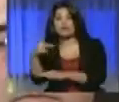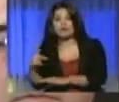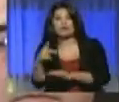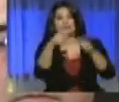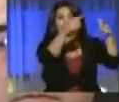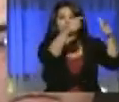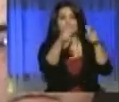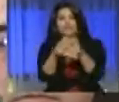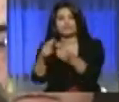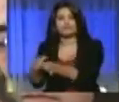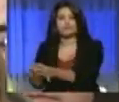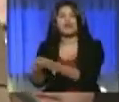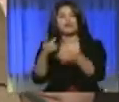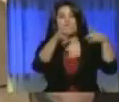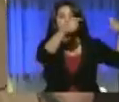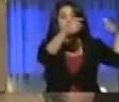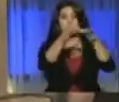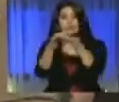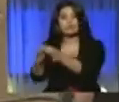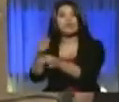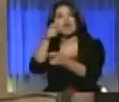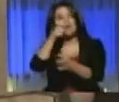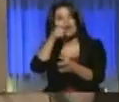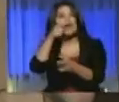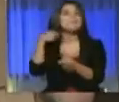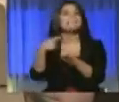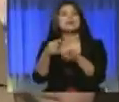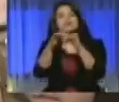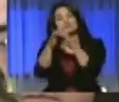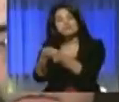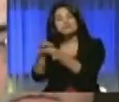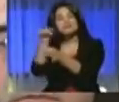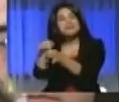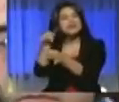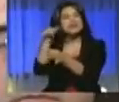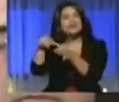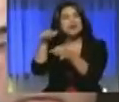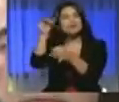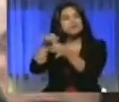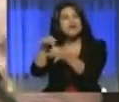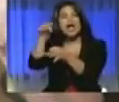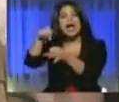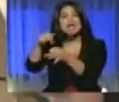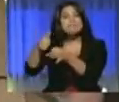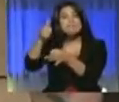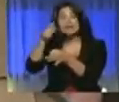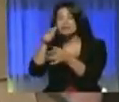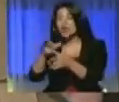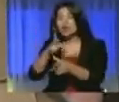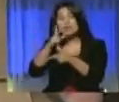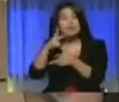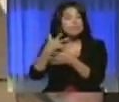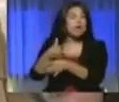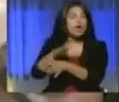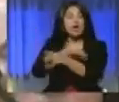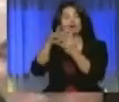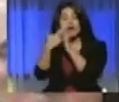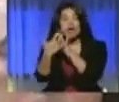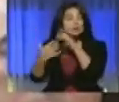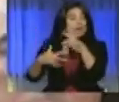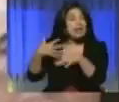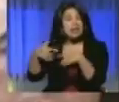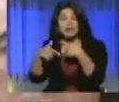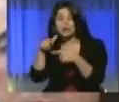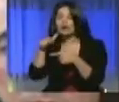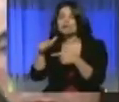estamos ideando lo que llamamos la microárea. Es un área donde hay mayor incidencia delictiva y bueno, ahí habrá